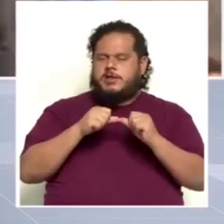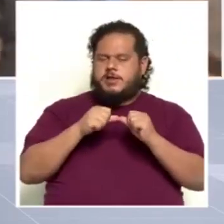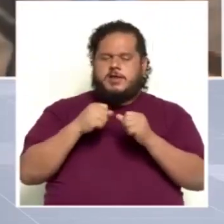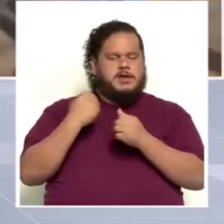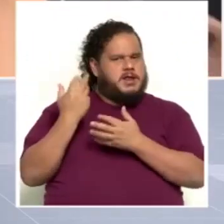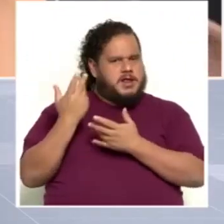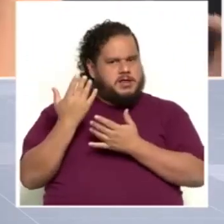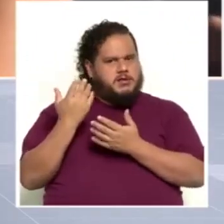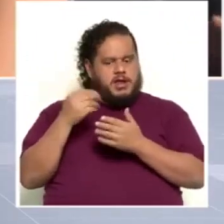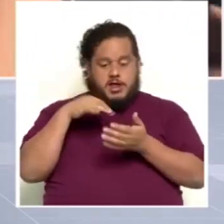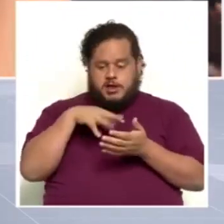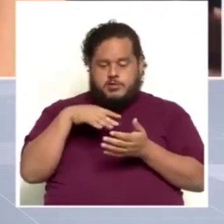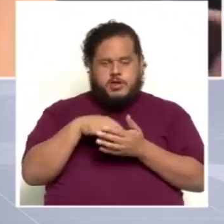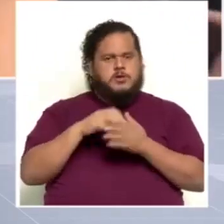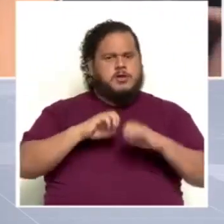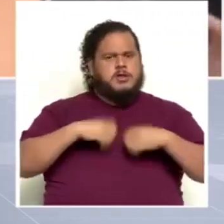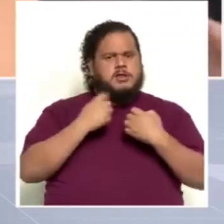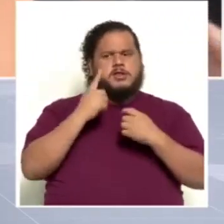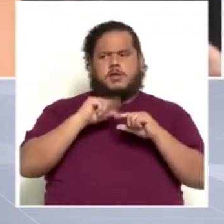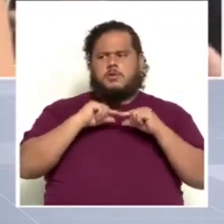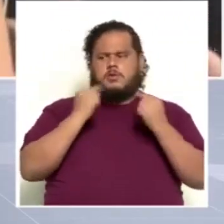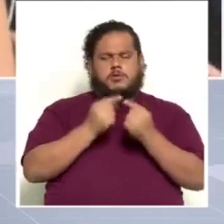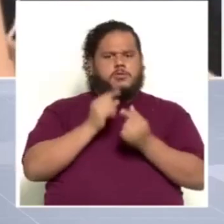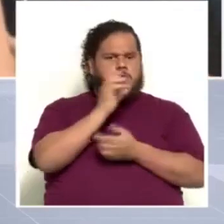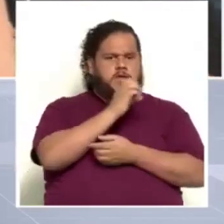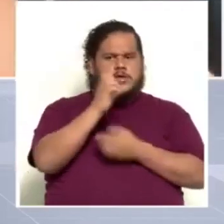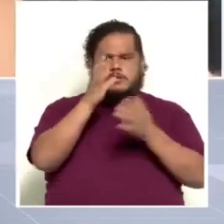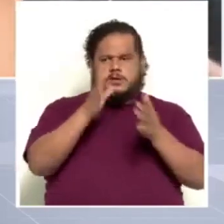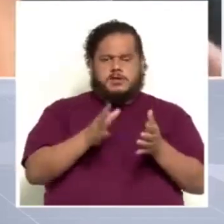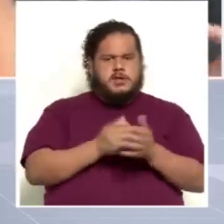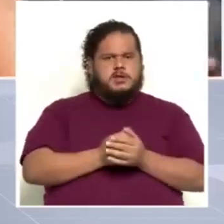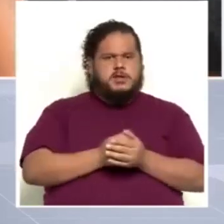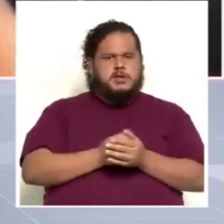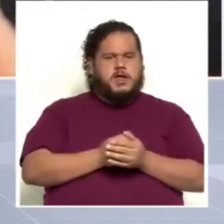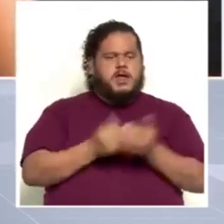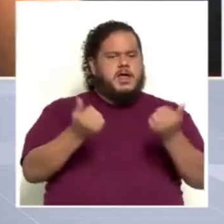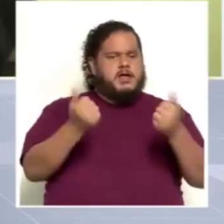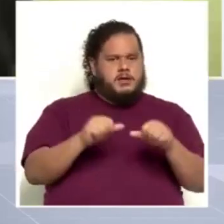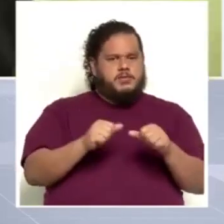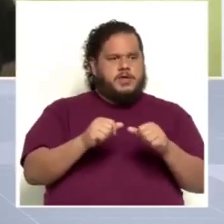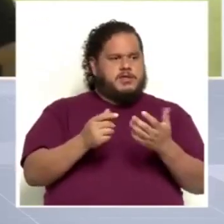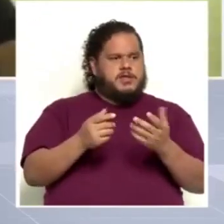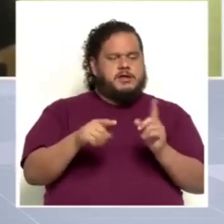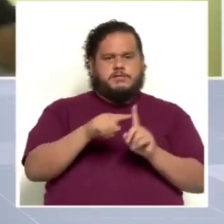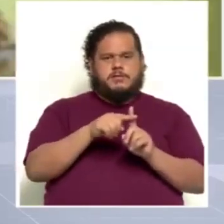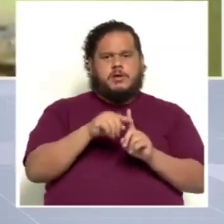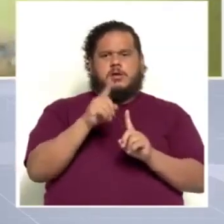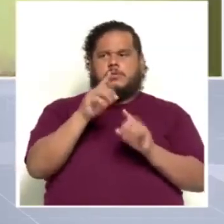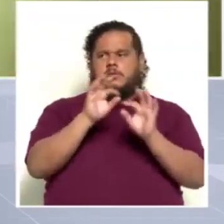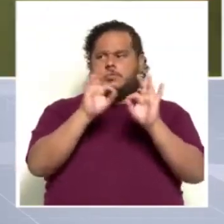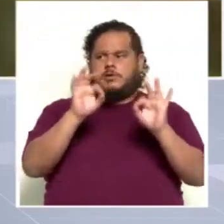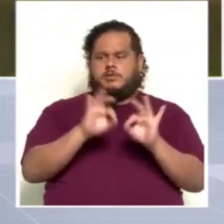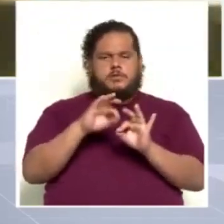de que existe un grupo de costarricenses que apuestan efectivamente por una figura fuerte, por una